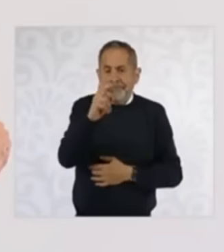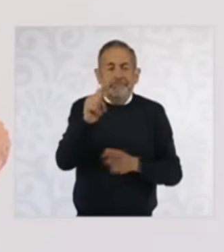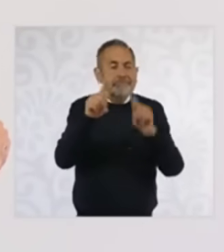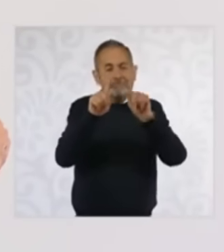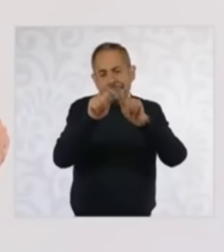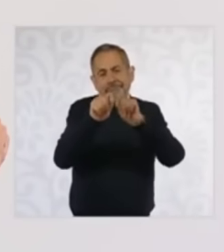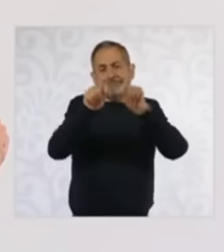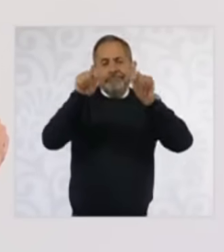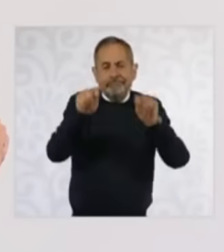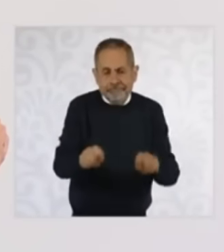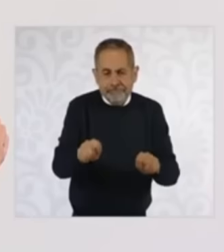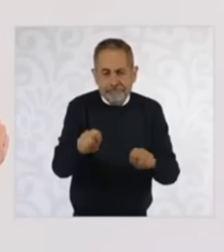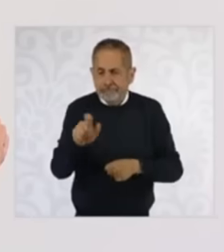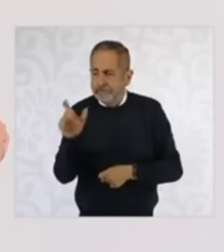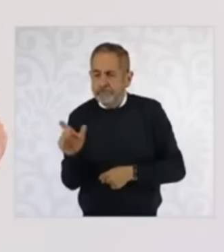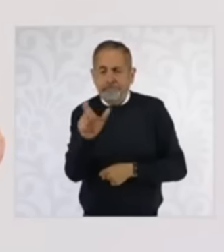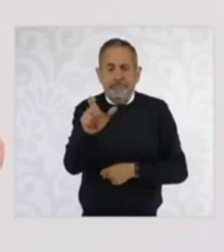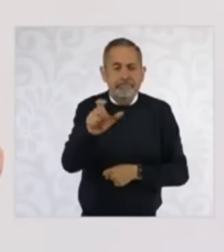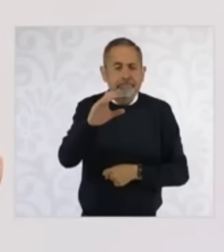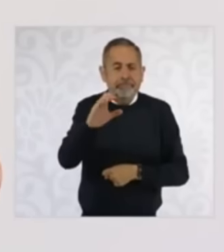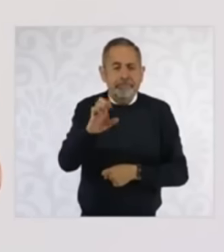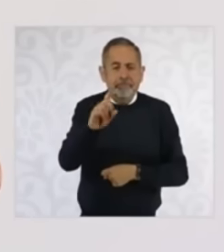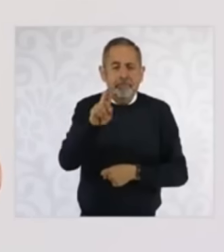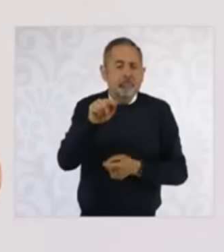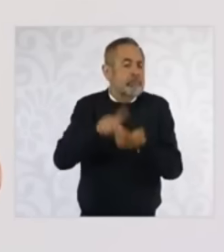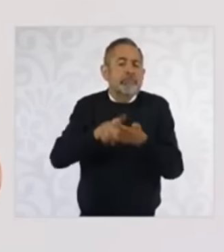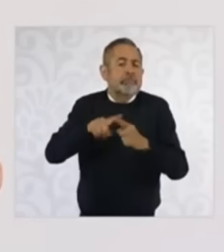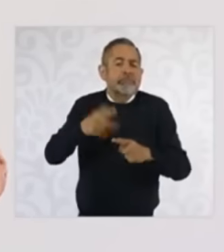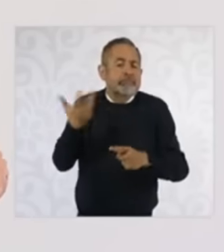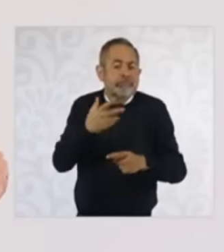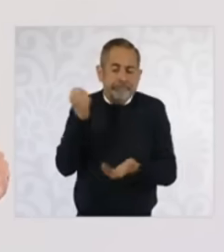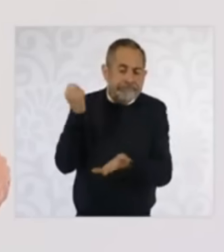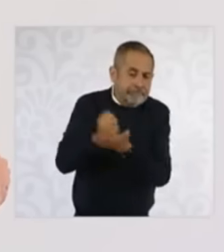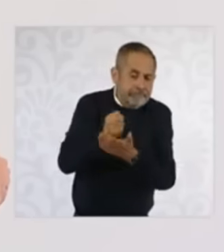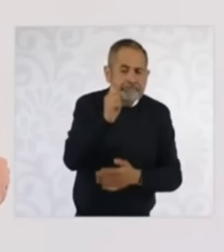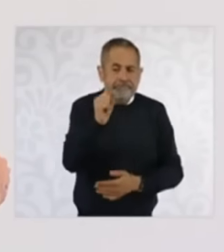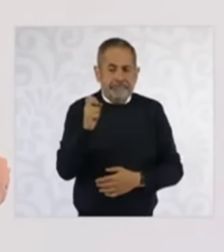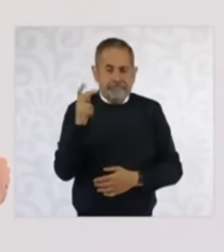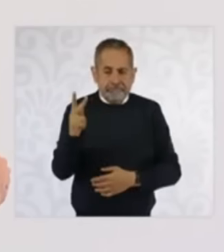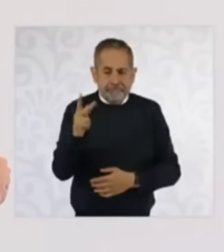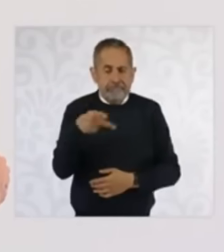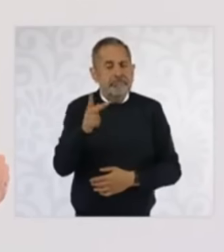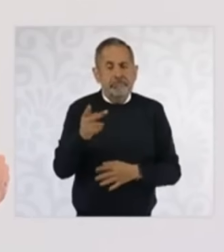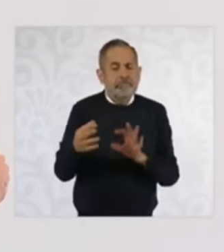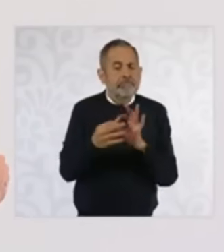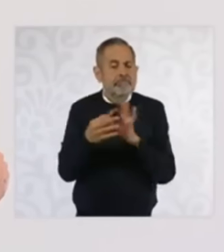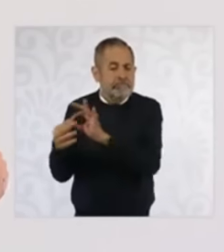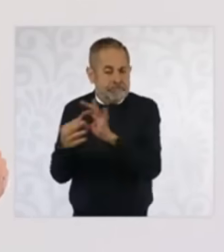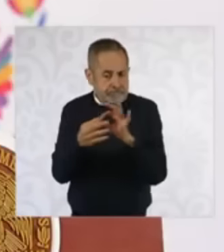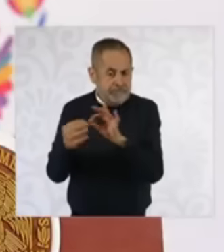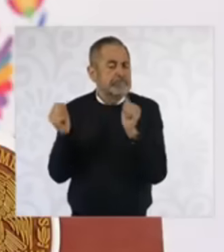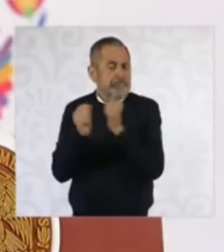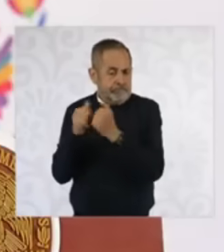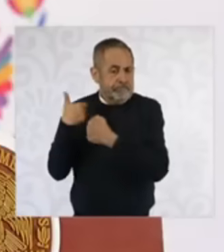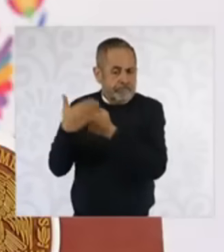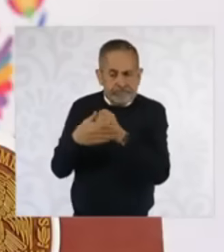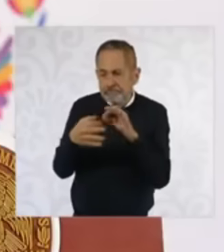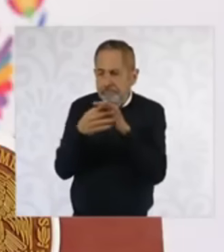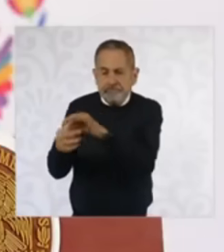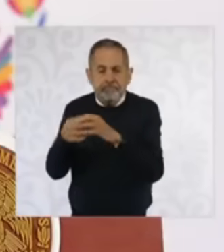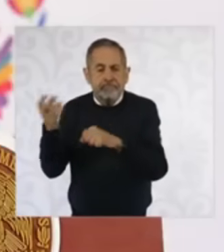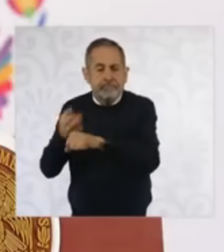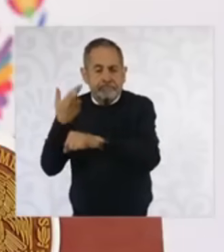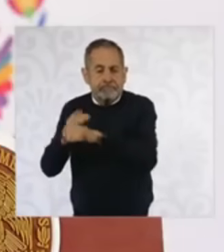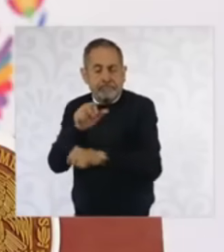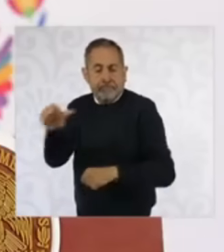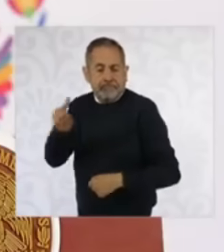cédulas profesionales e Pero podemos trabajar con secretaría de salud también para que